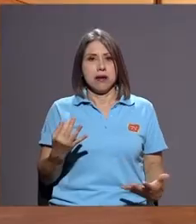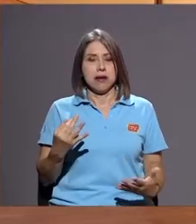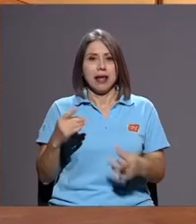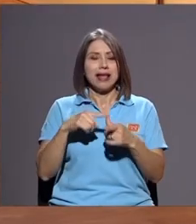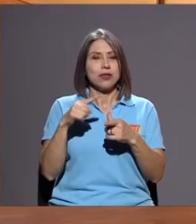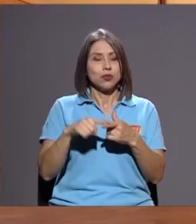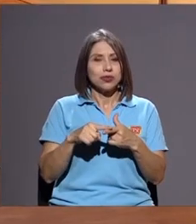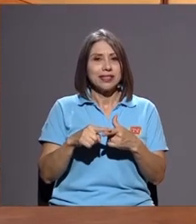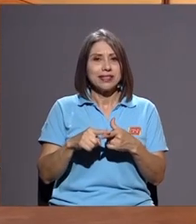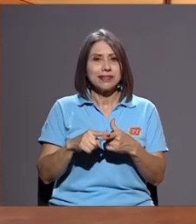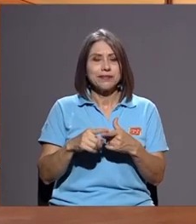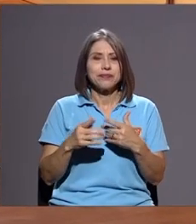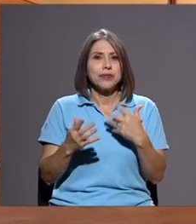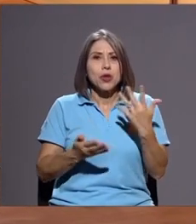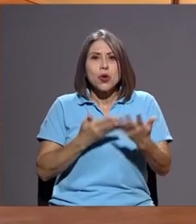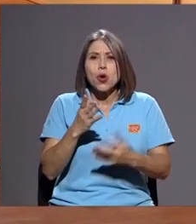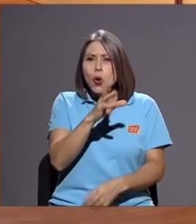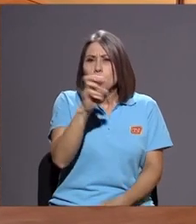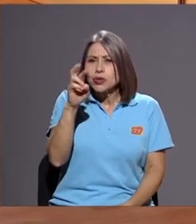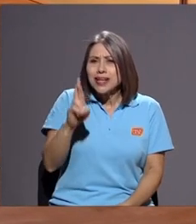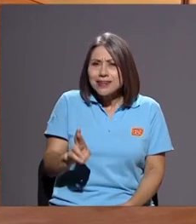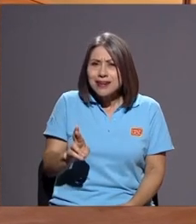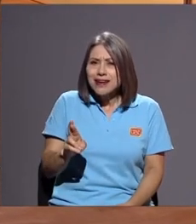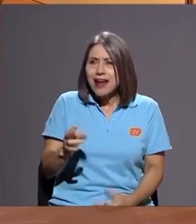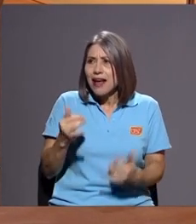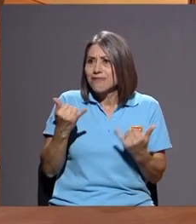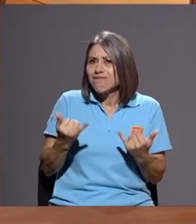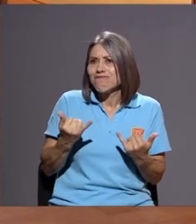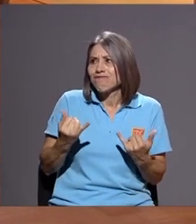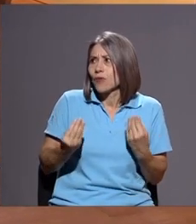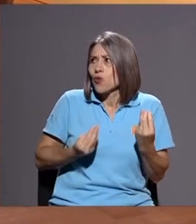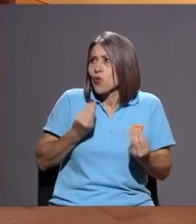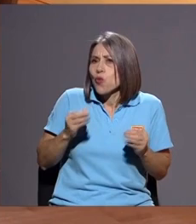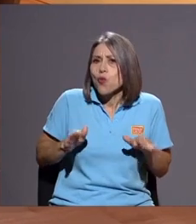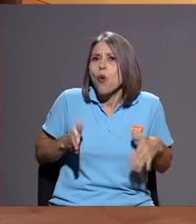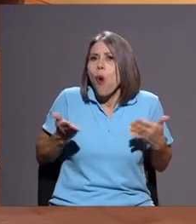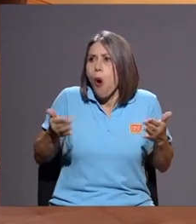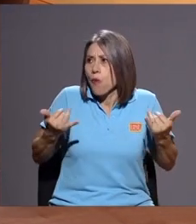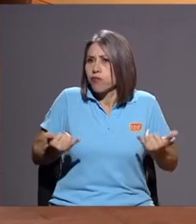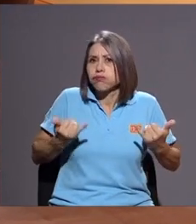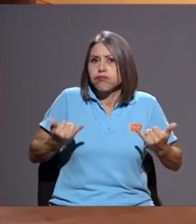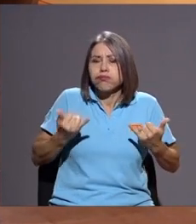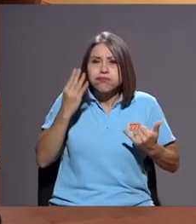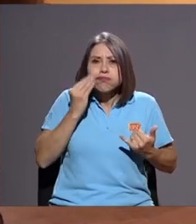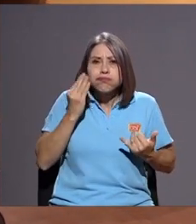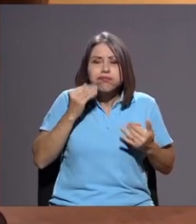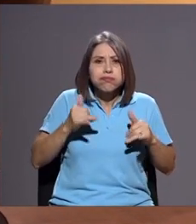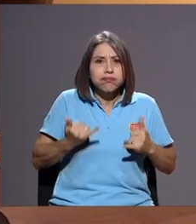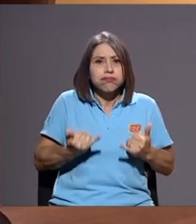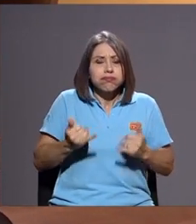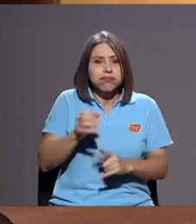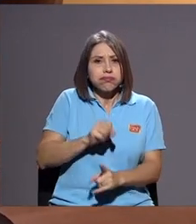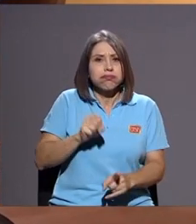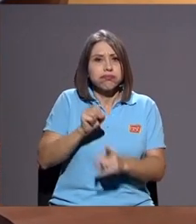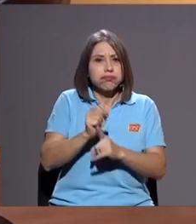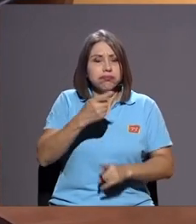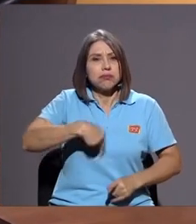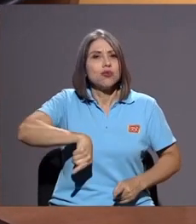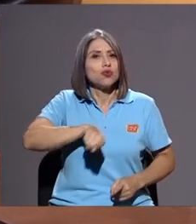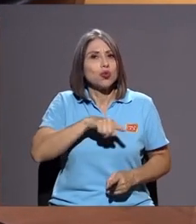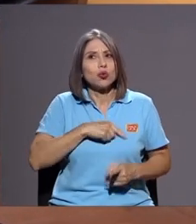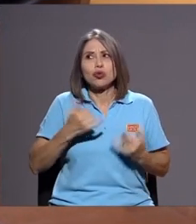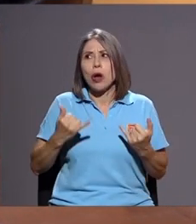de qué manera josé rijo ha caído o hemos llegado a este punto en donde estamos en cierta forma